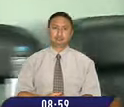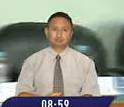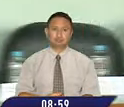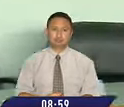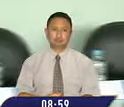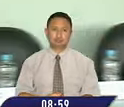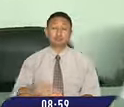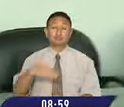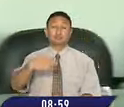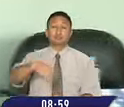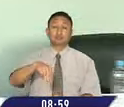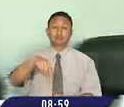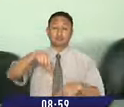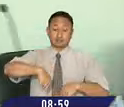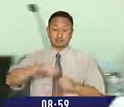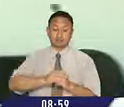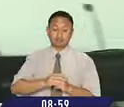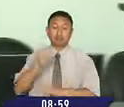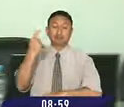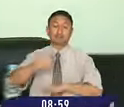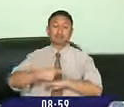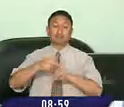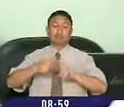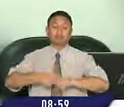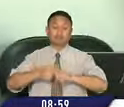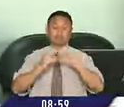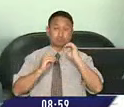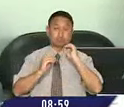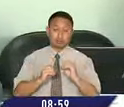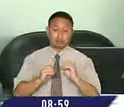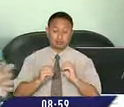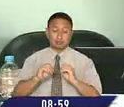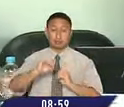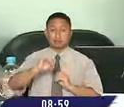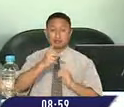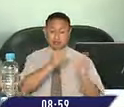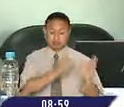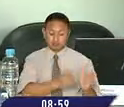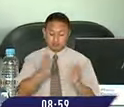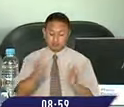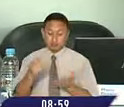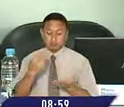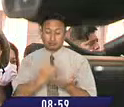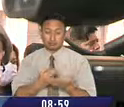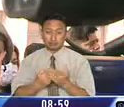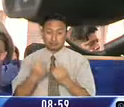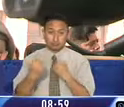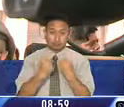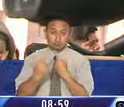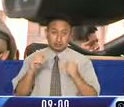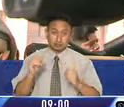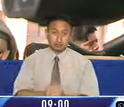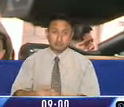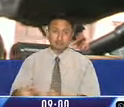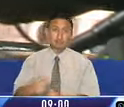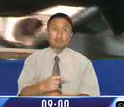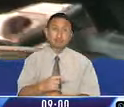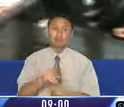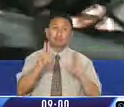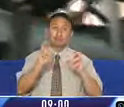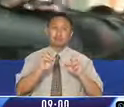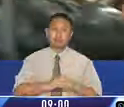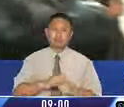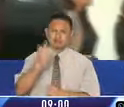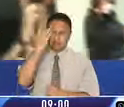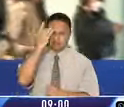Este miércoles, calificado como el día cero, una vez que arrancó la segunda fase de las mesas técnicas de diálogo, se lo hace con un tema álgido, como